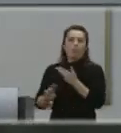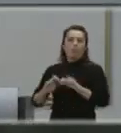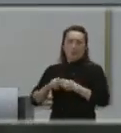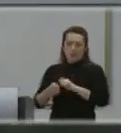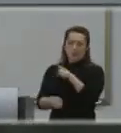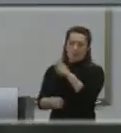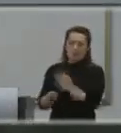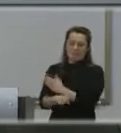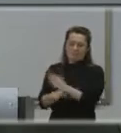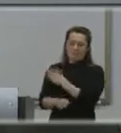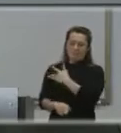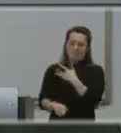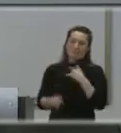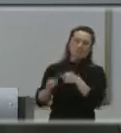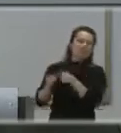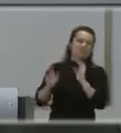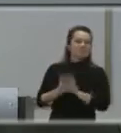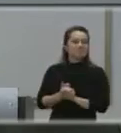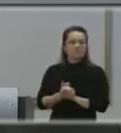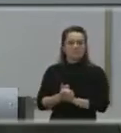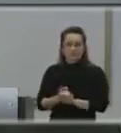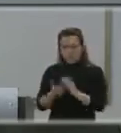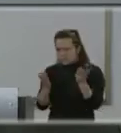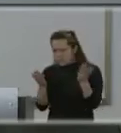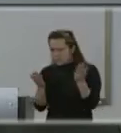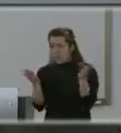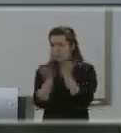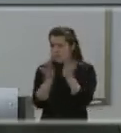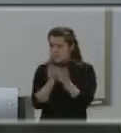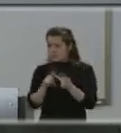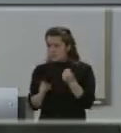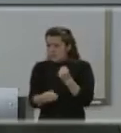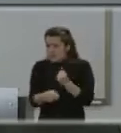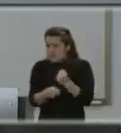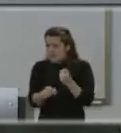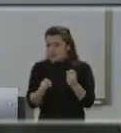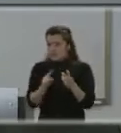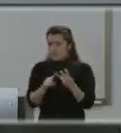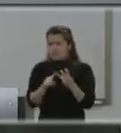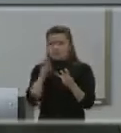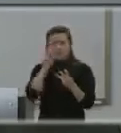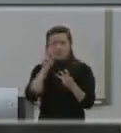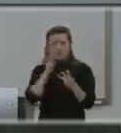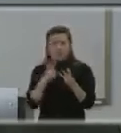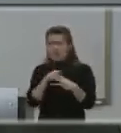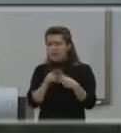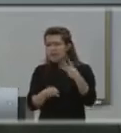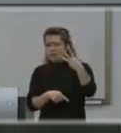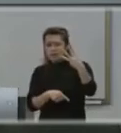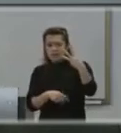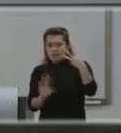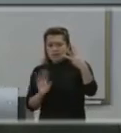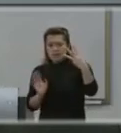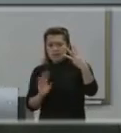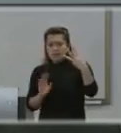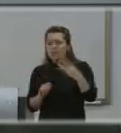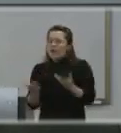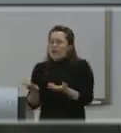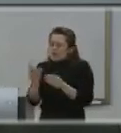no estamos hablando de educación, no estamos hablando de trabajo, no estamos hablando de sexualidad, estamos hablando solo de cómo arreglar a la